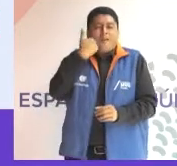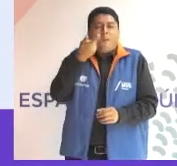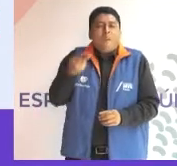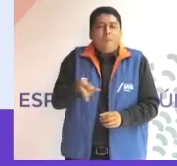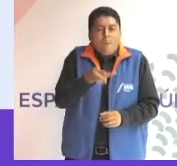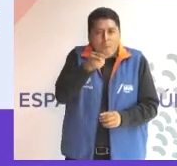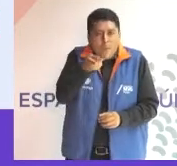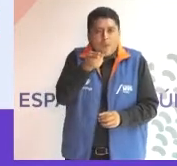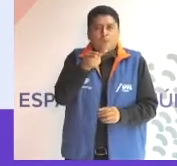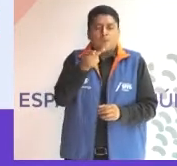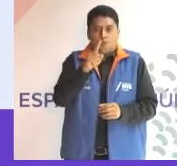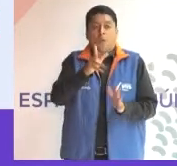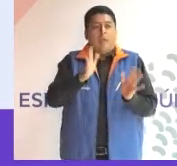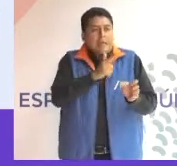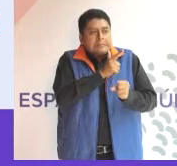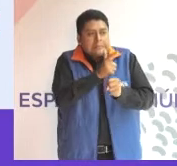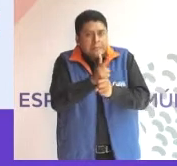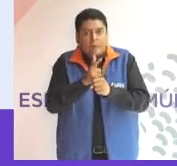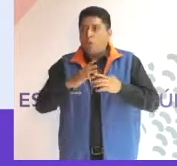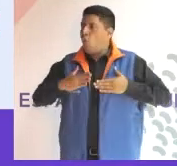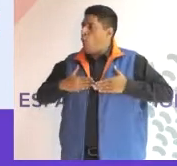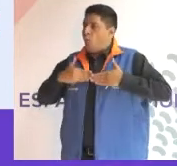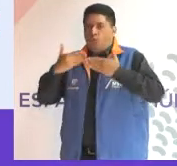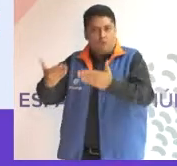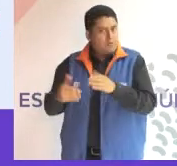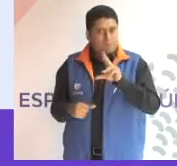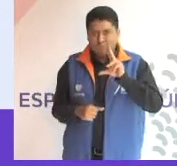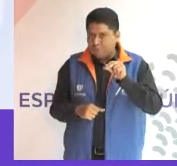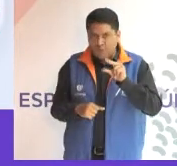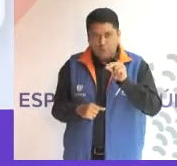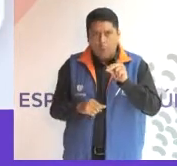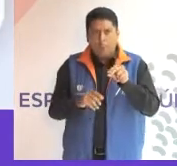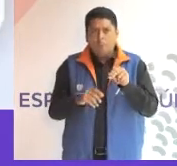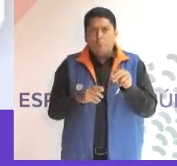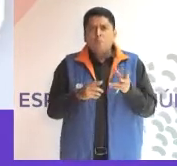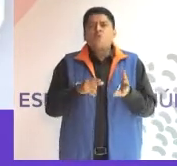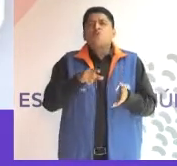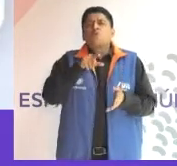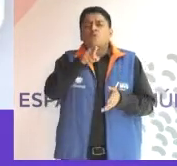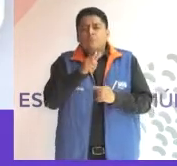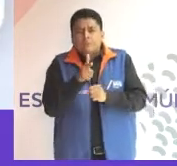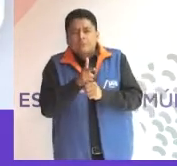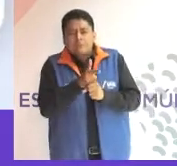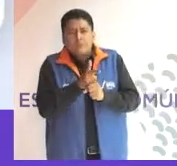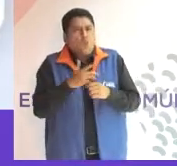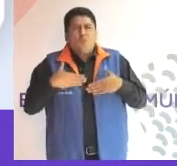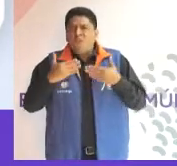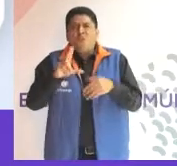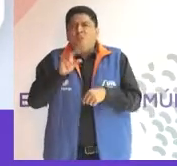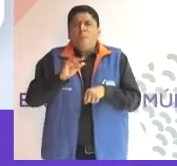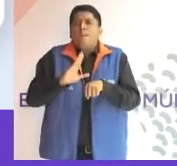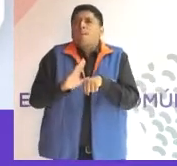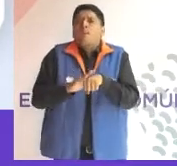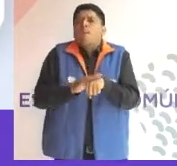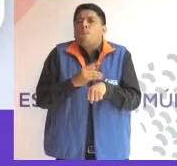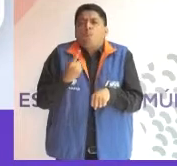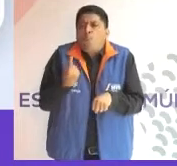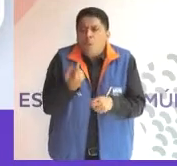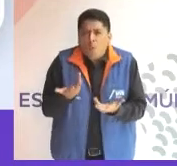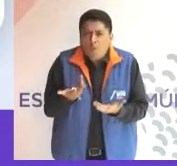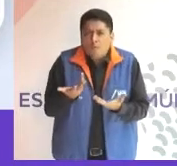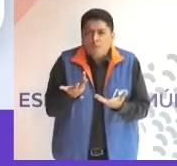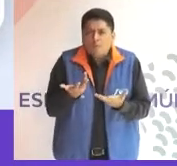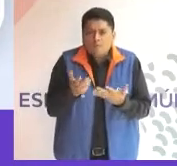eso. ¿Cuáles son los factores que en tu experiencia ves que de alguna manera son factores